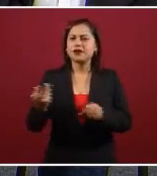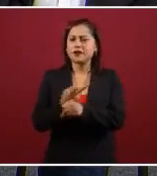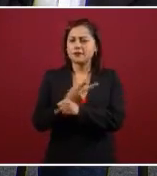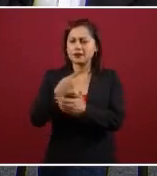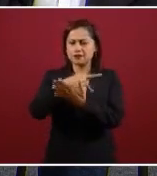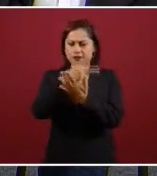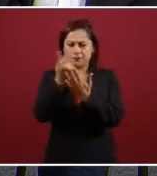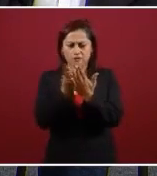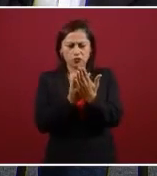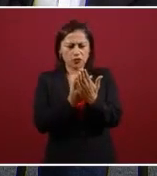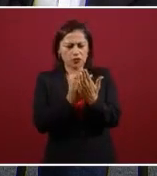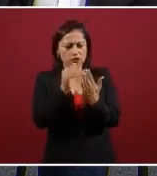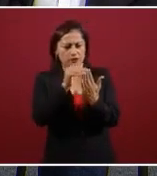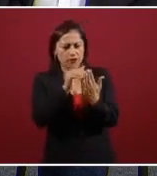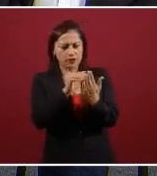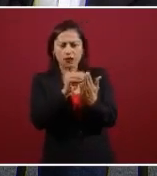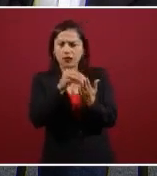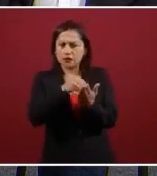Vida en Durango.